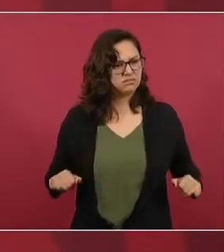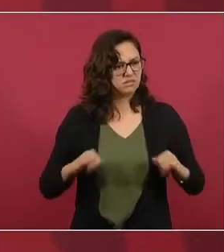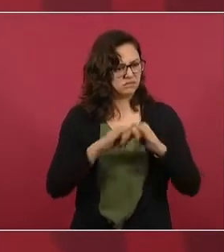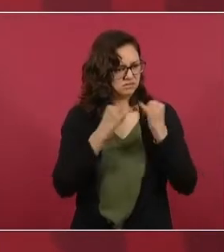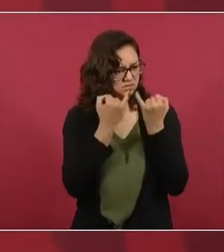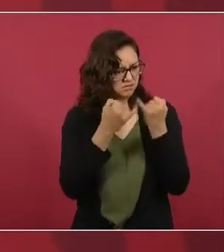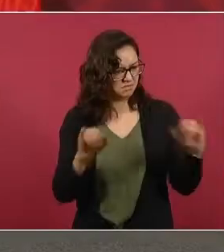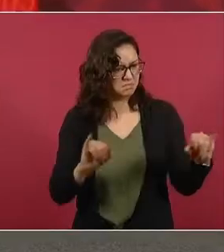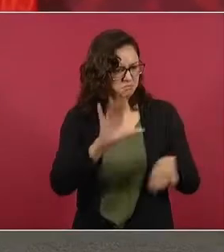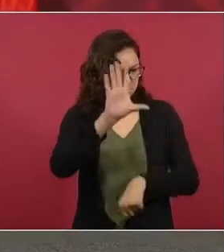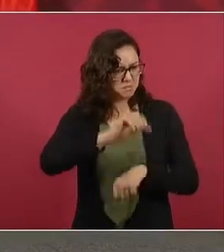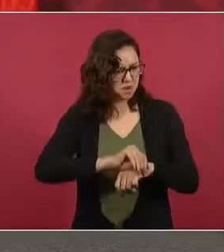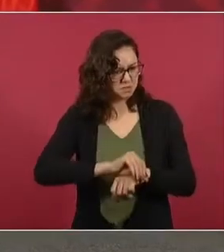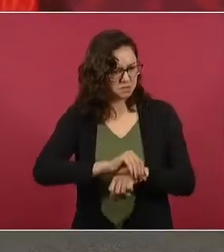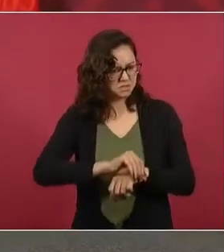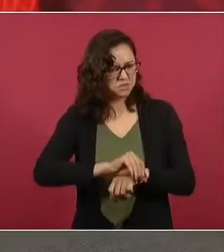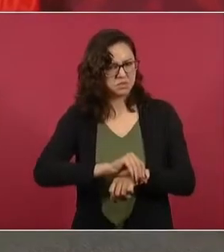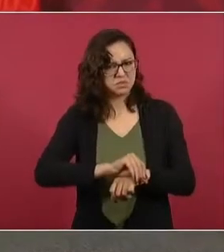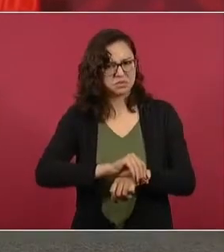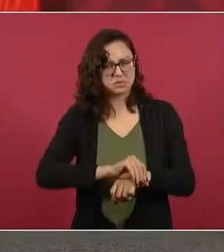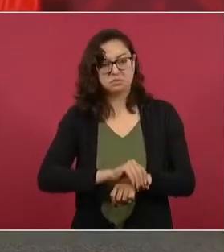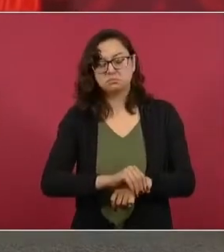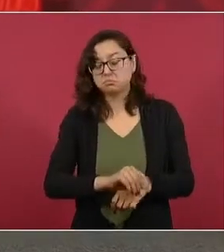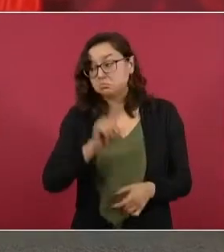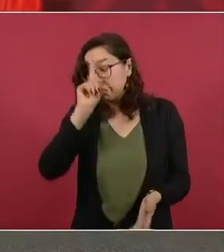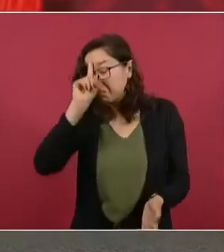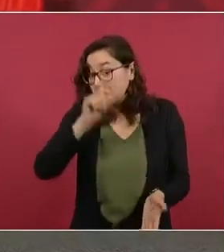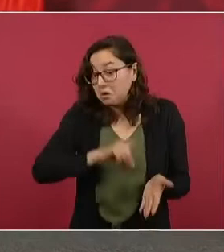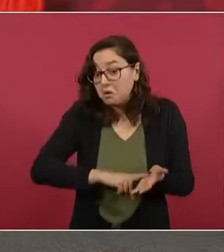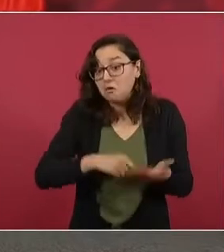creo que de la COFESE